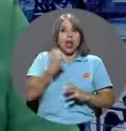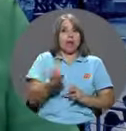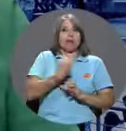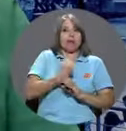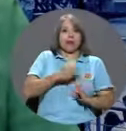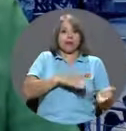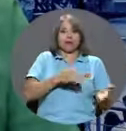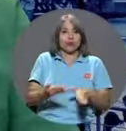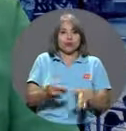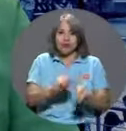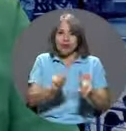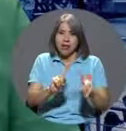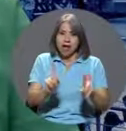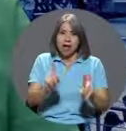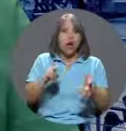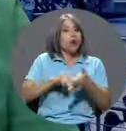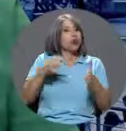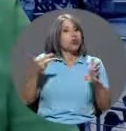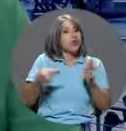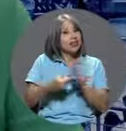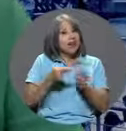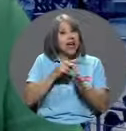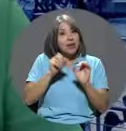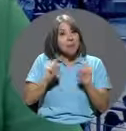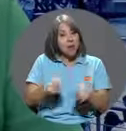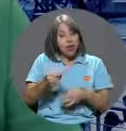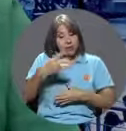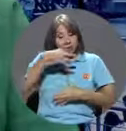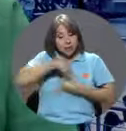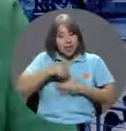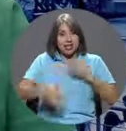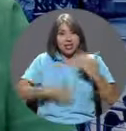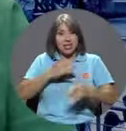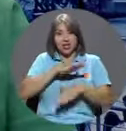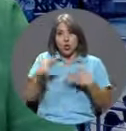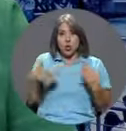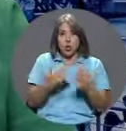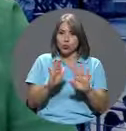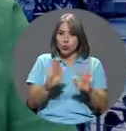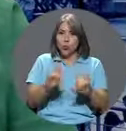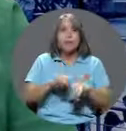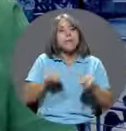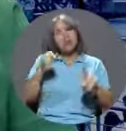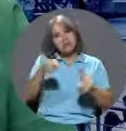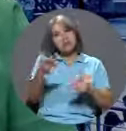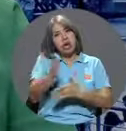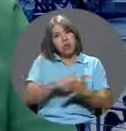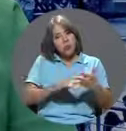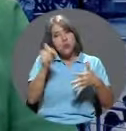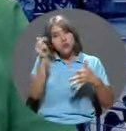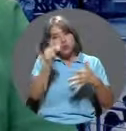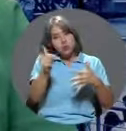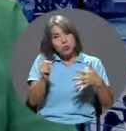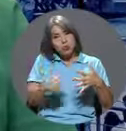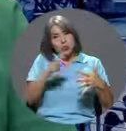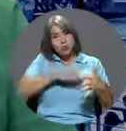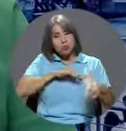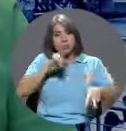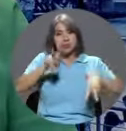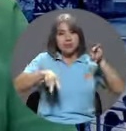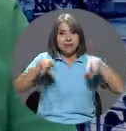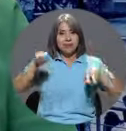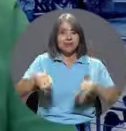suicida, y tampoco quiere decir que los van a tener todos, pero esos podrían ser algunos de los indicadores. Ya en casos que están